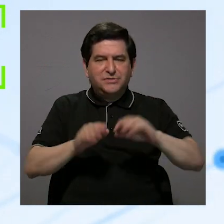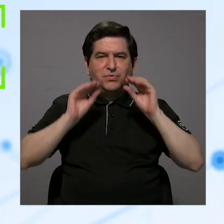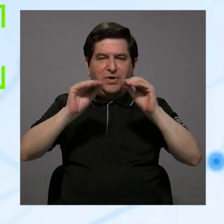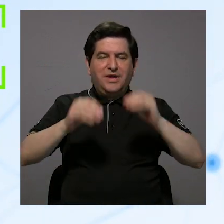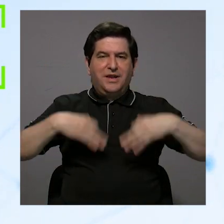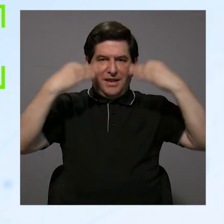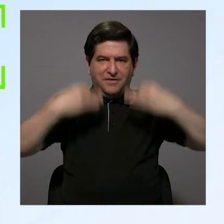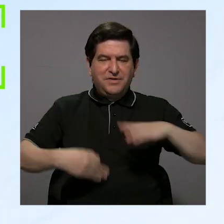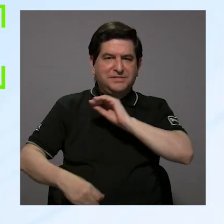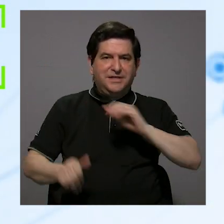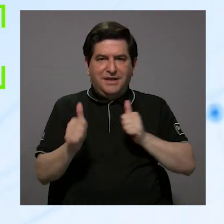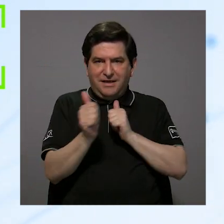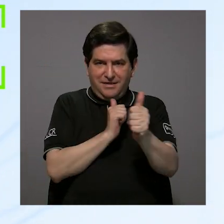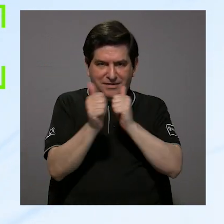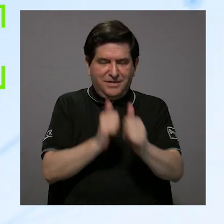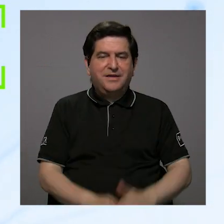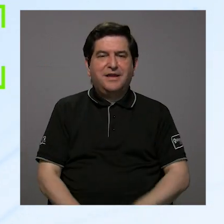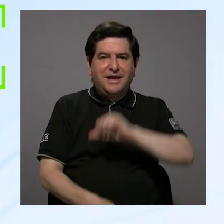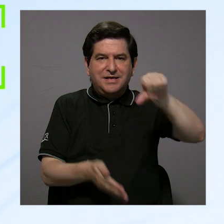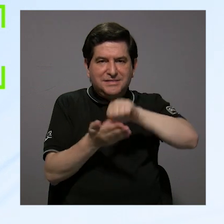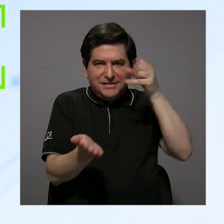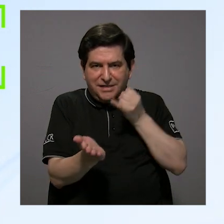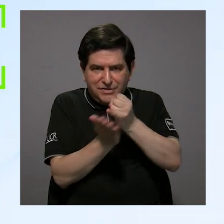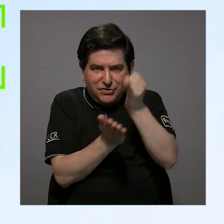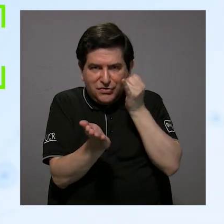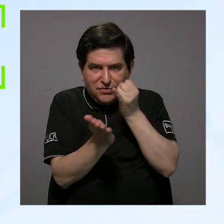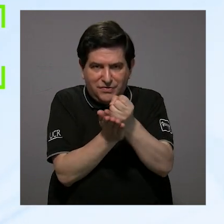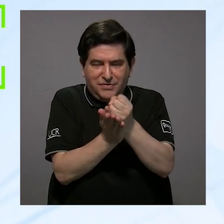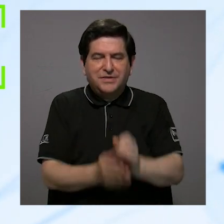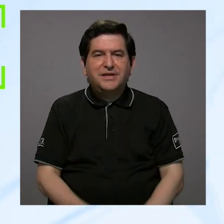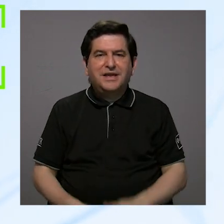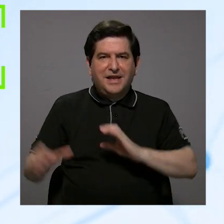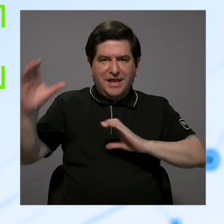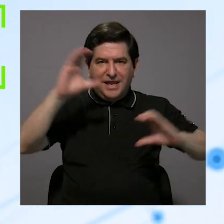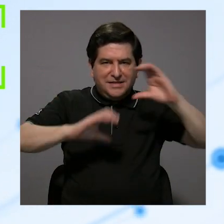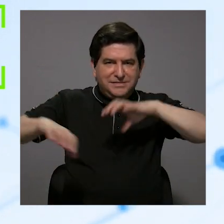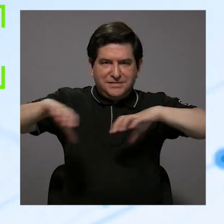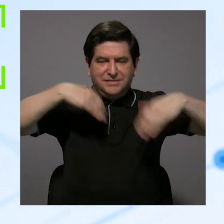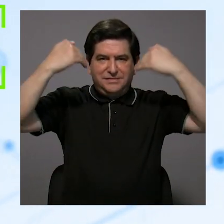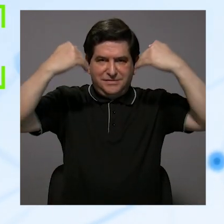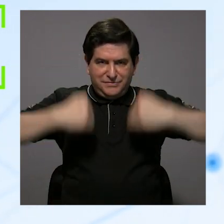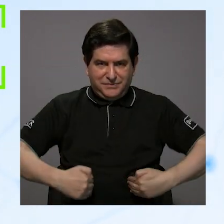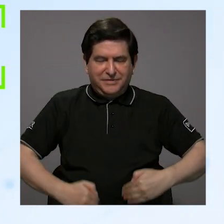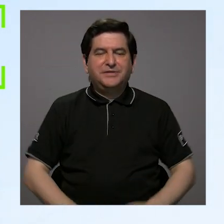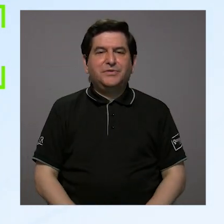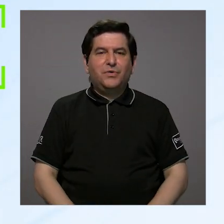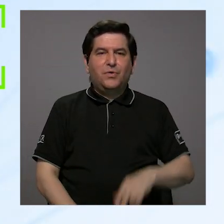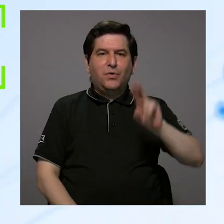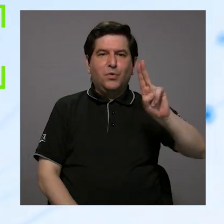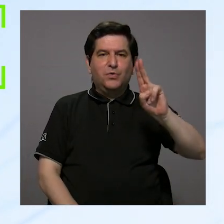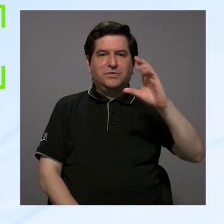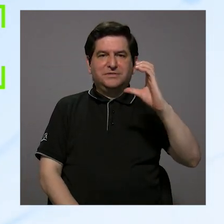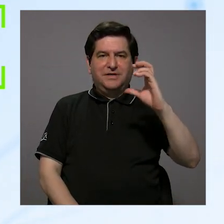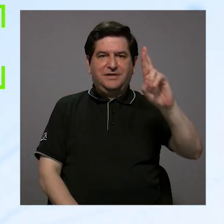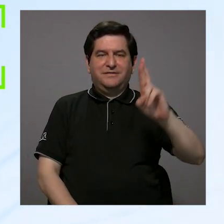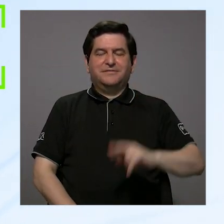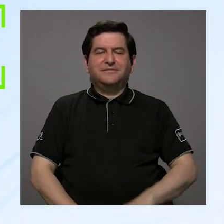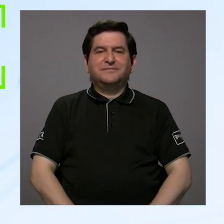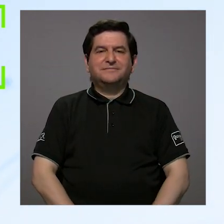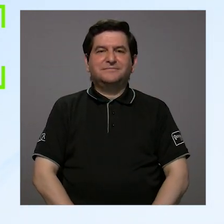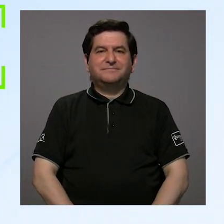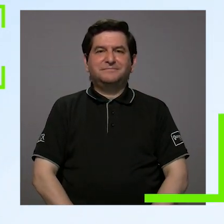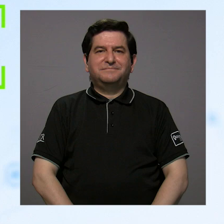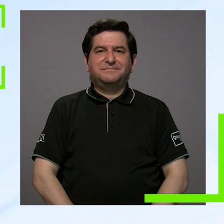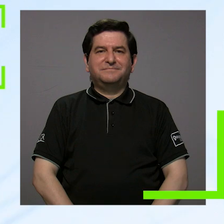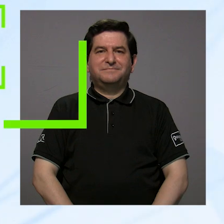Escuela de Educación Física y Deporte y del Centro de Investigación en Ciencias del Movimiento Humano de la Universidad de Costa